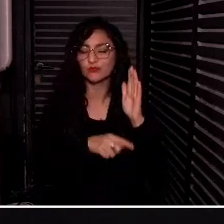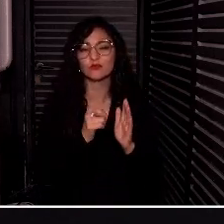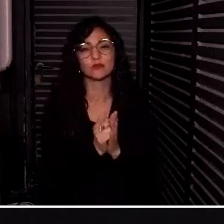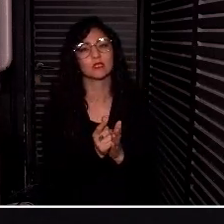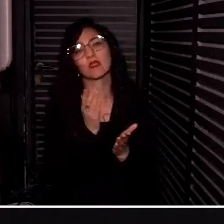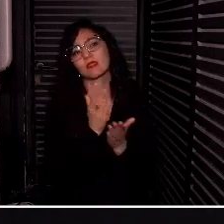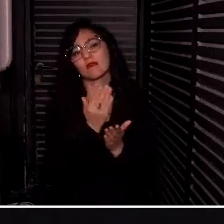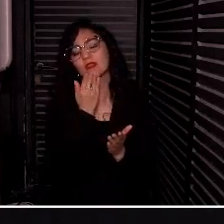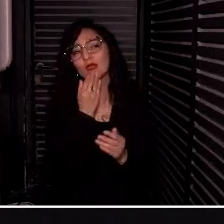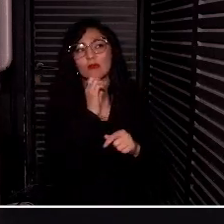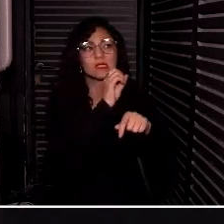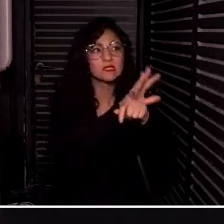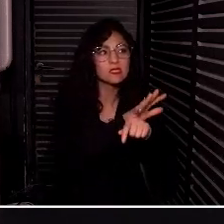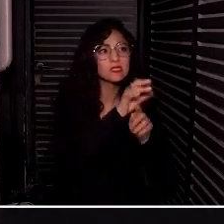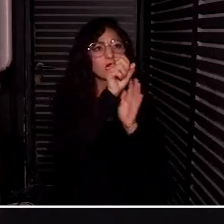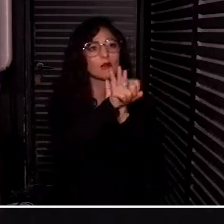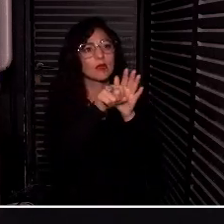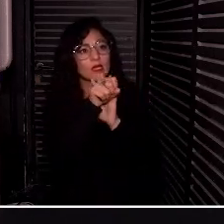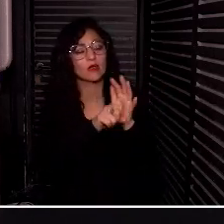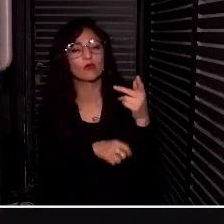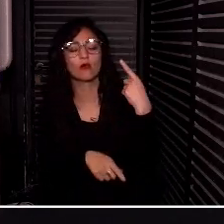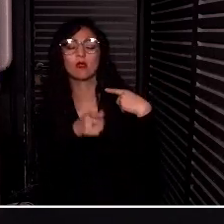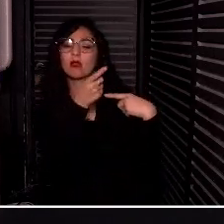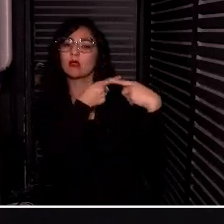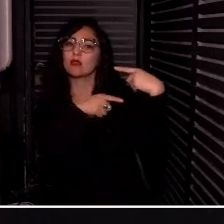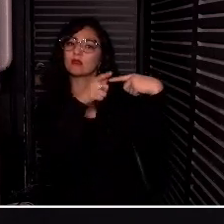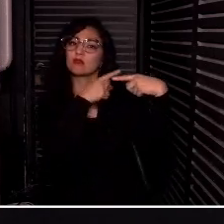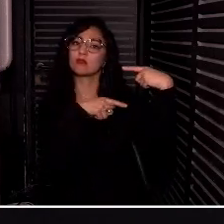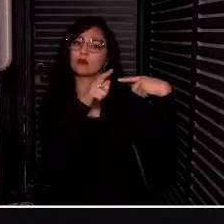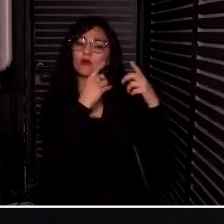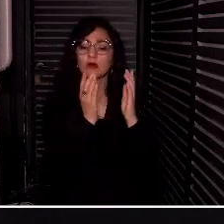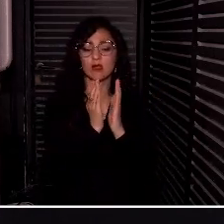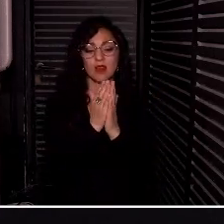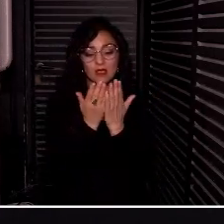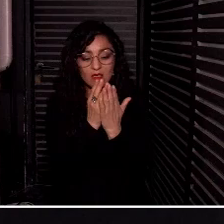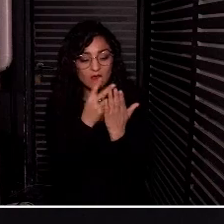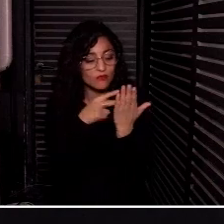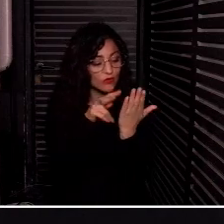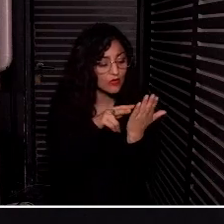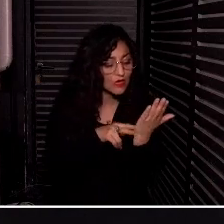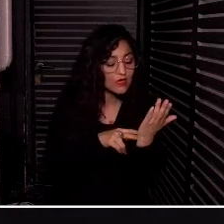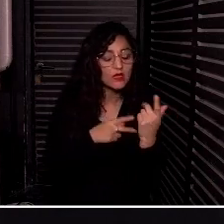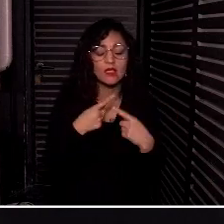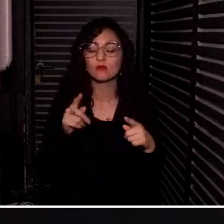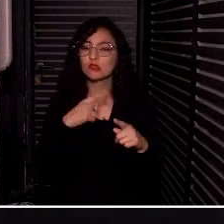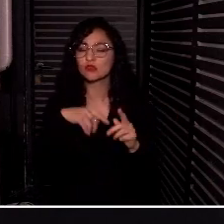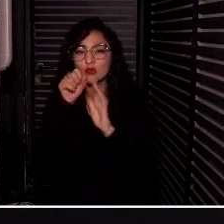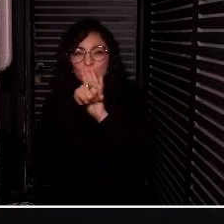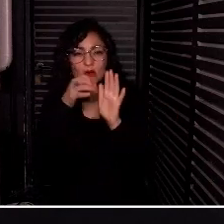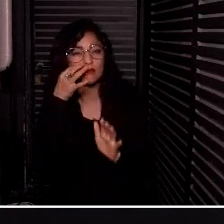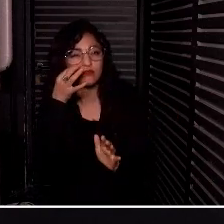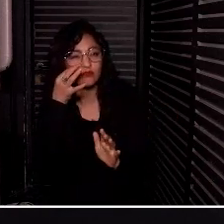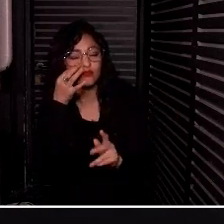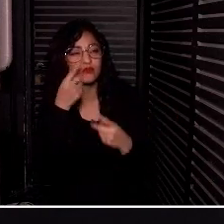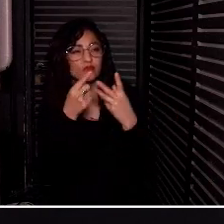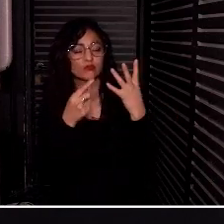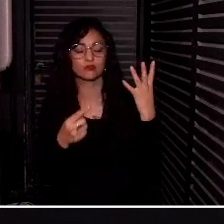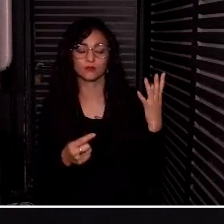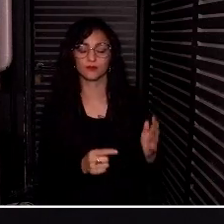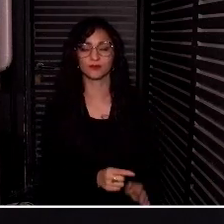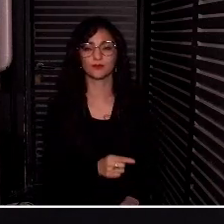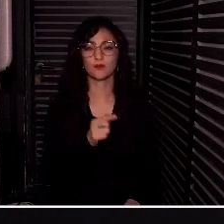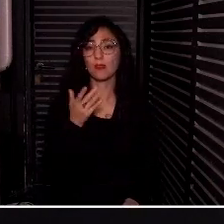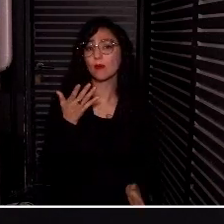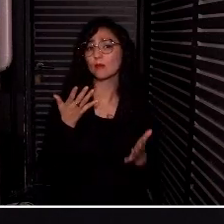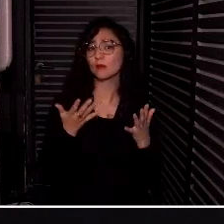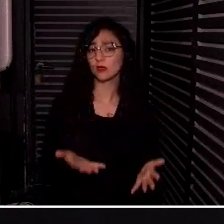tiene que ver con el cine con la película con la historia de lo de los libros que leemos de las películas que consumimos etcétera y yo creo que por